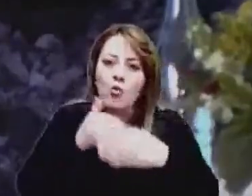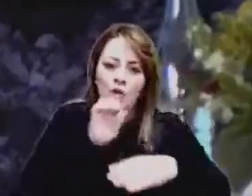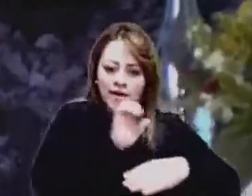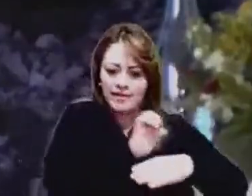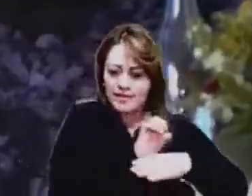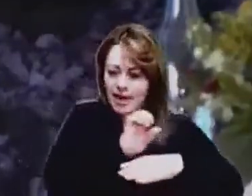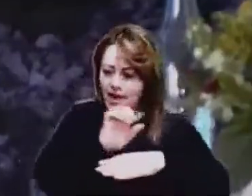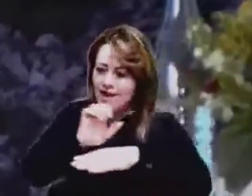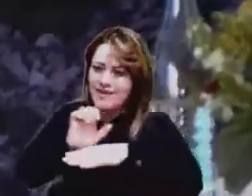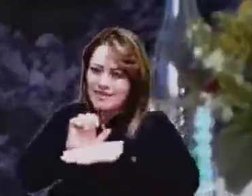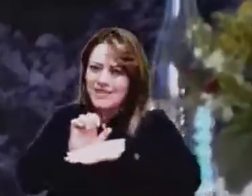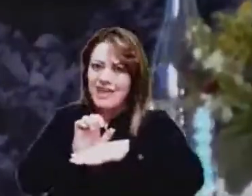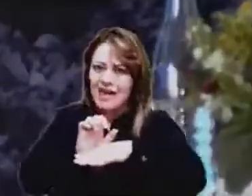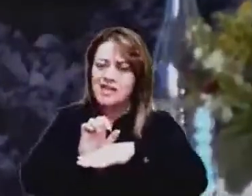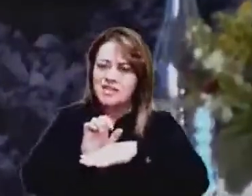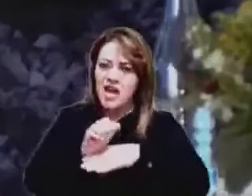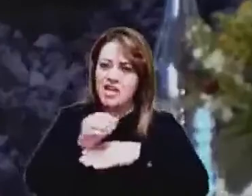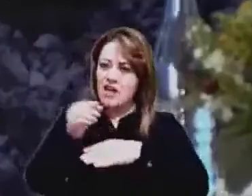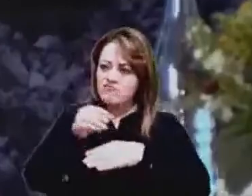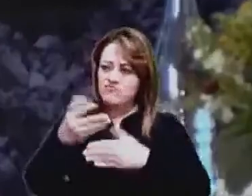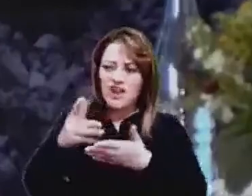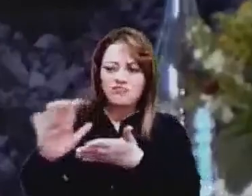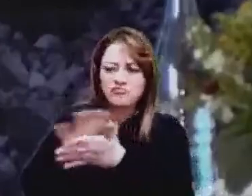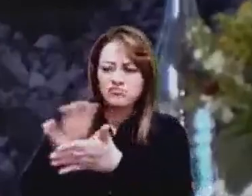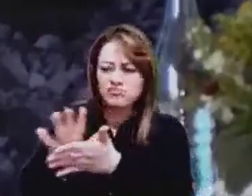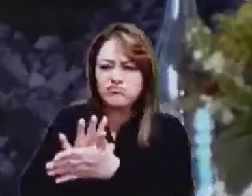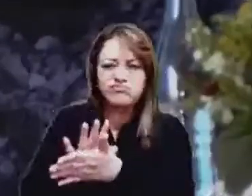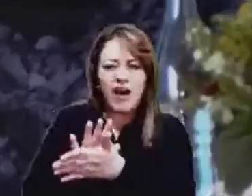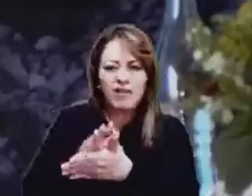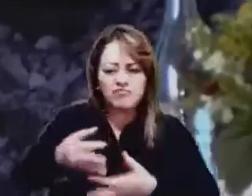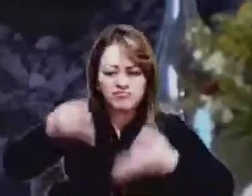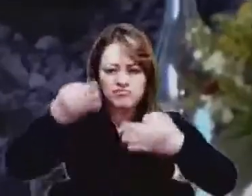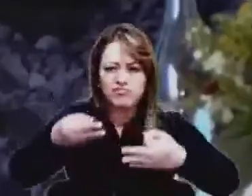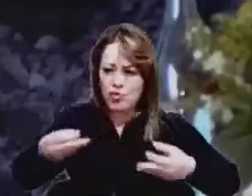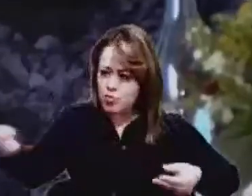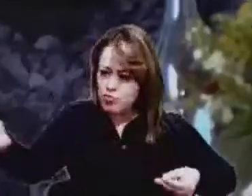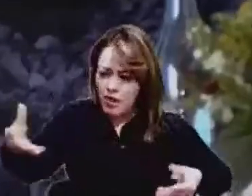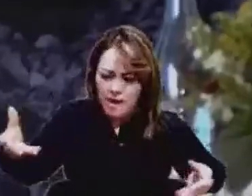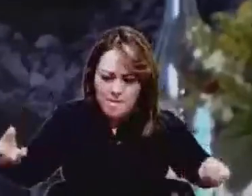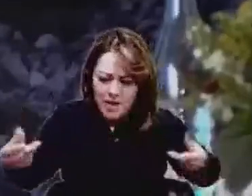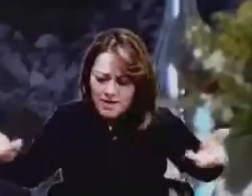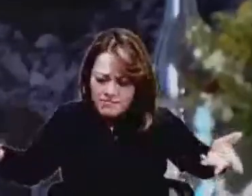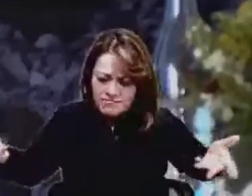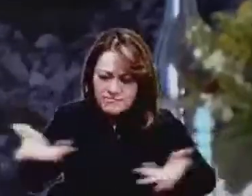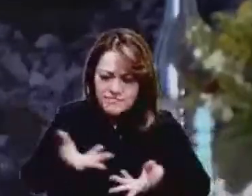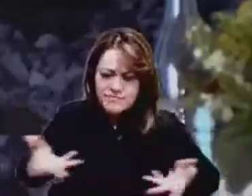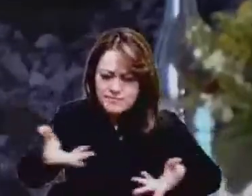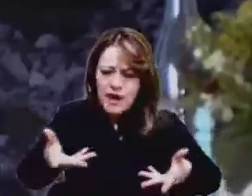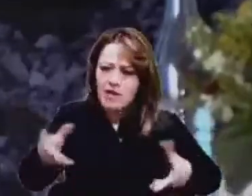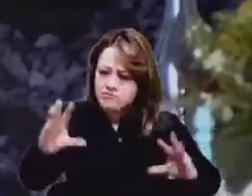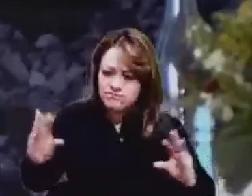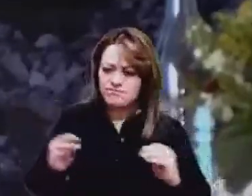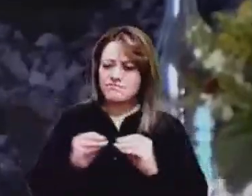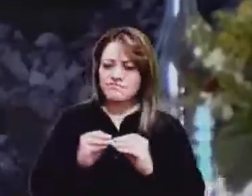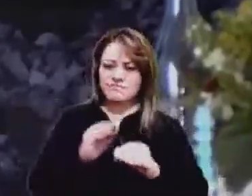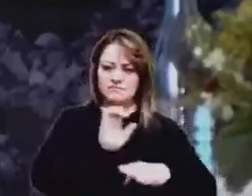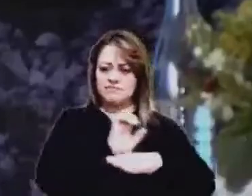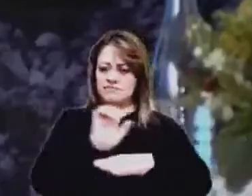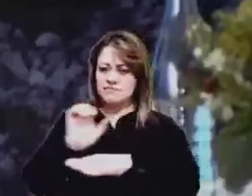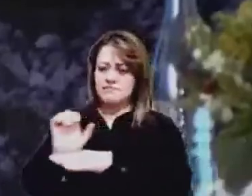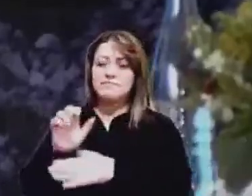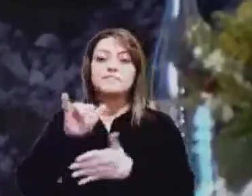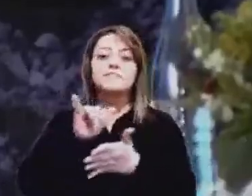que lleguen a una solución en derecho sea nuestra función es creo distinta repito por eso porque tanto en el ámbito y